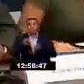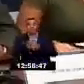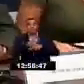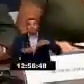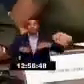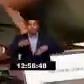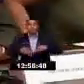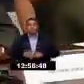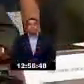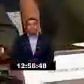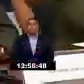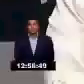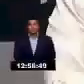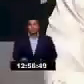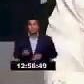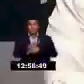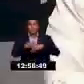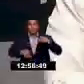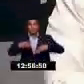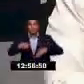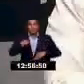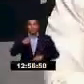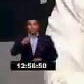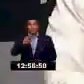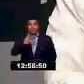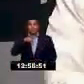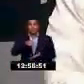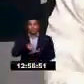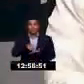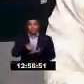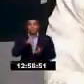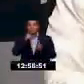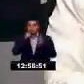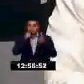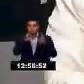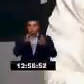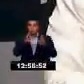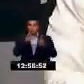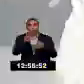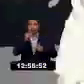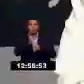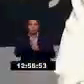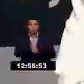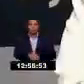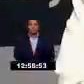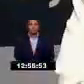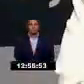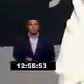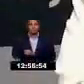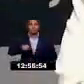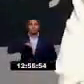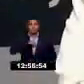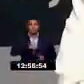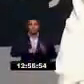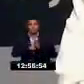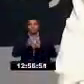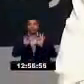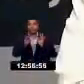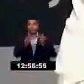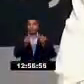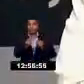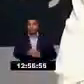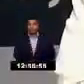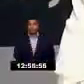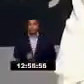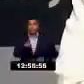de la Judicatura. El Consejo de la Judicatura estará muy vigilante de sus acciones. En ese sentido, hemos avanzado muchísimo ya